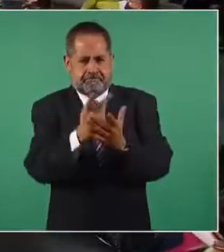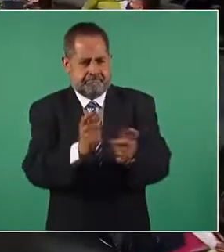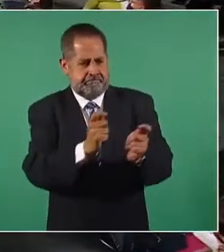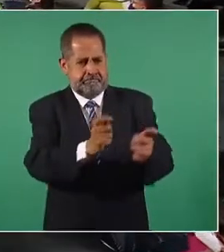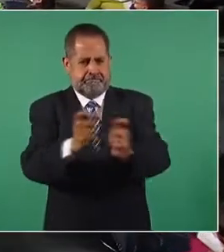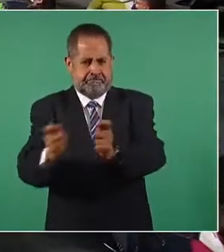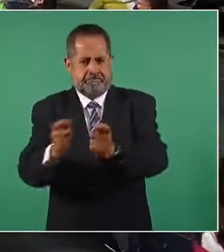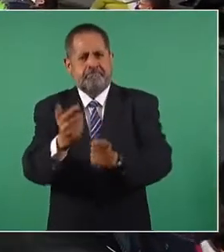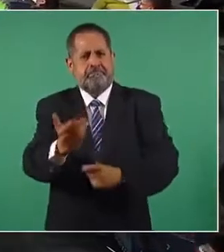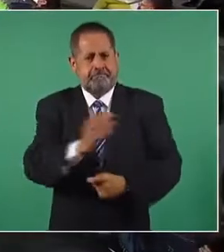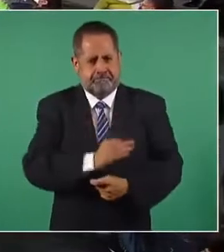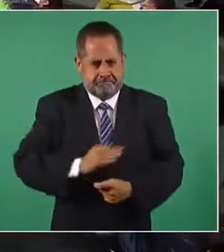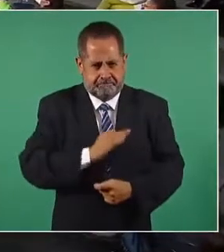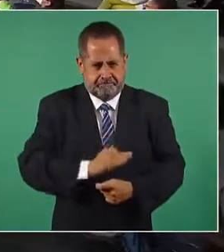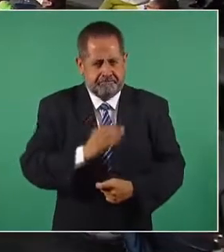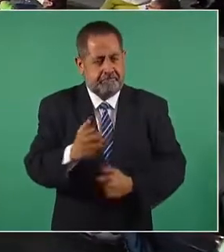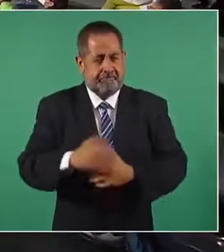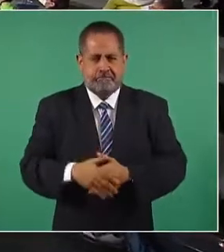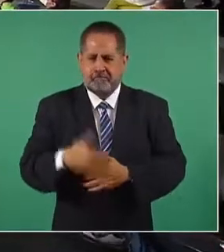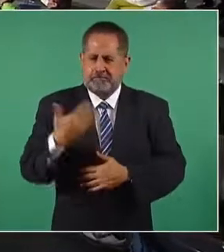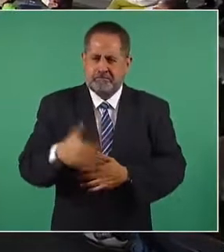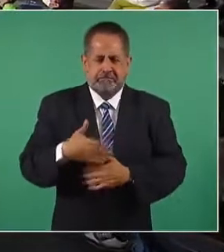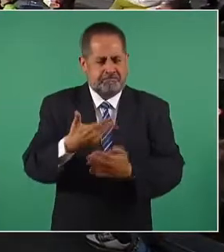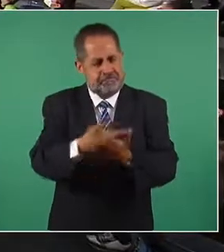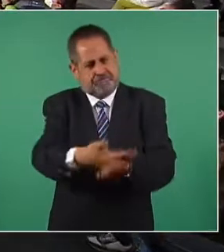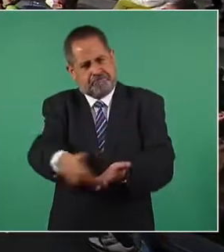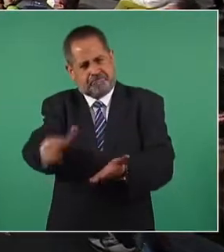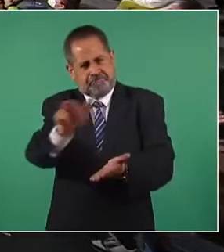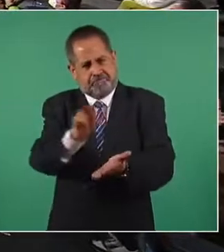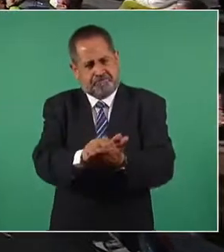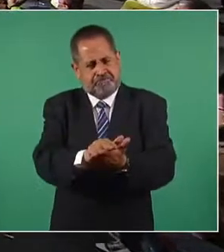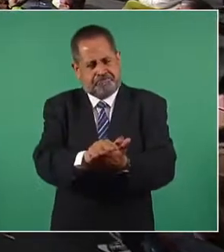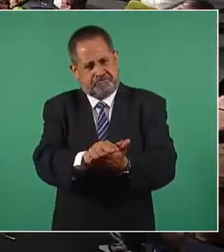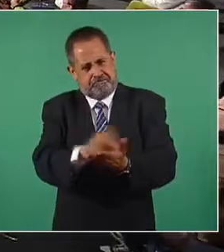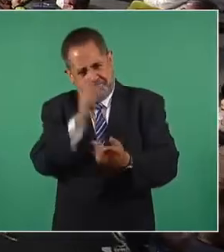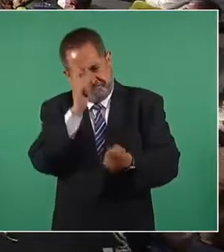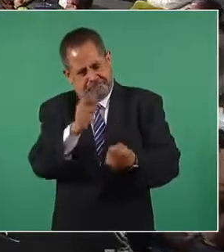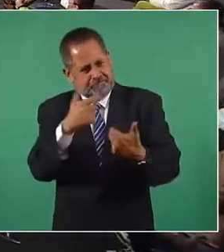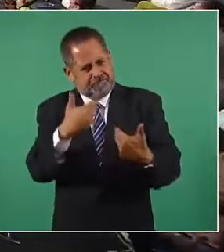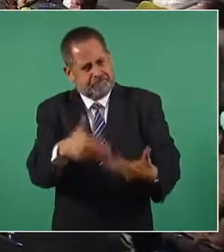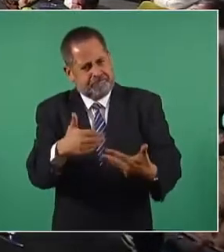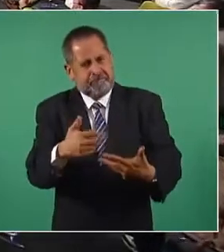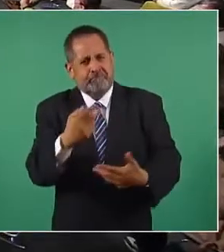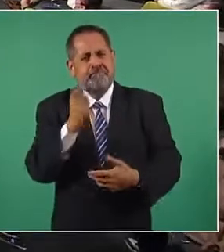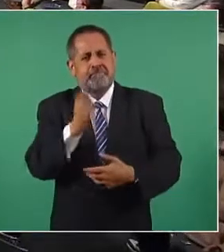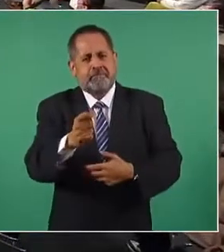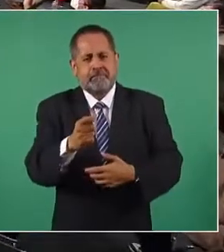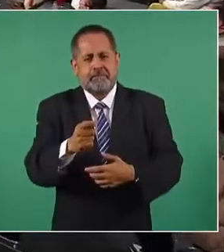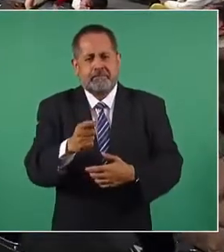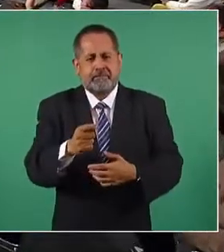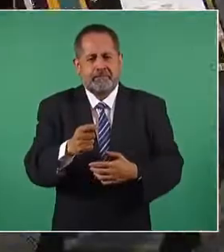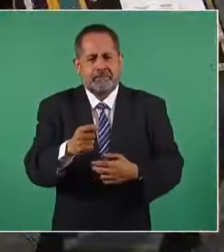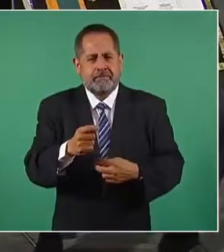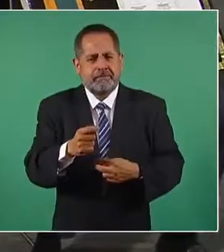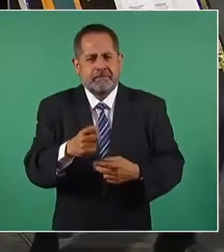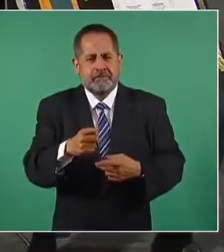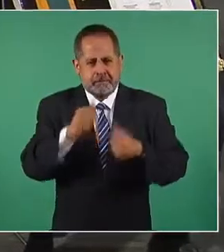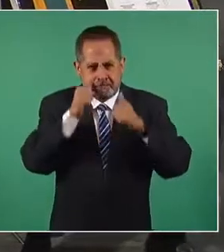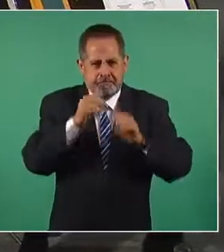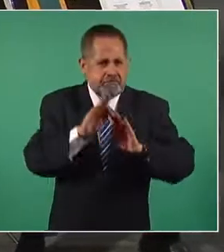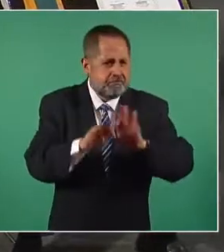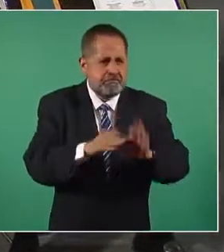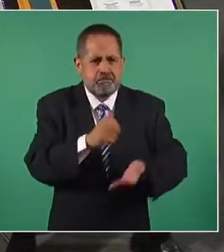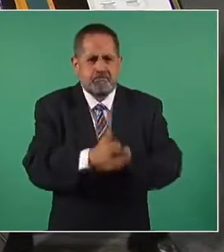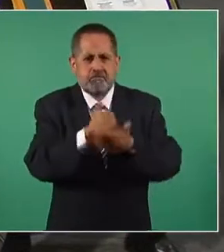estos reconocimientos. Son heroínas, son héroes, porque están